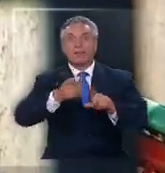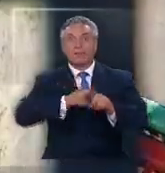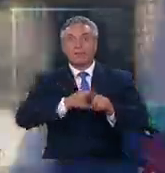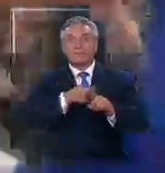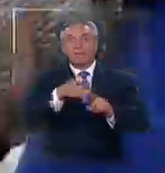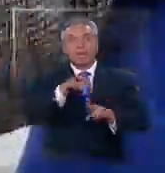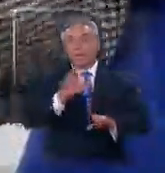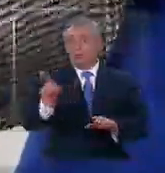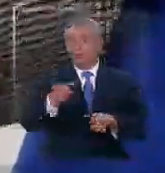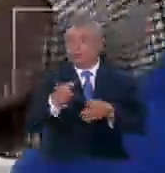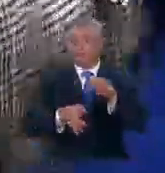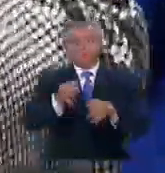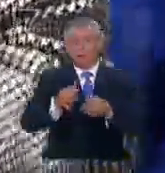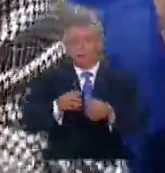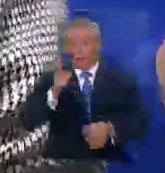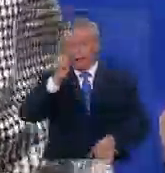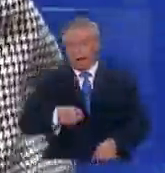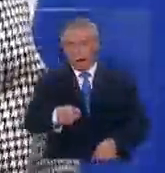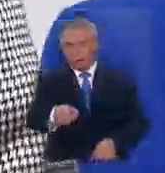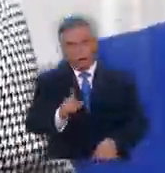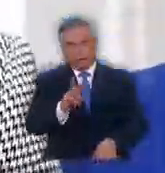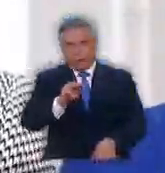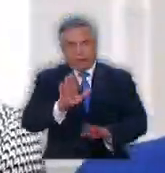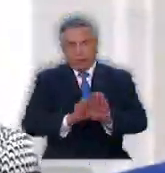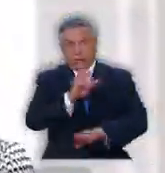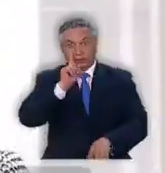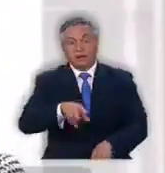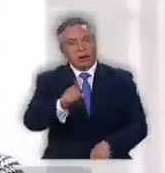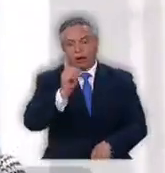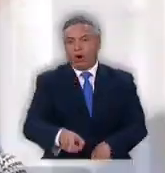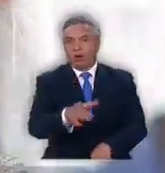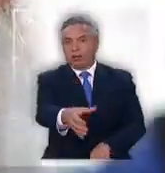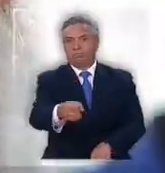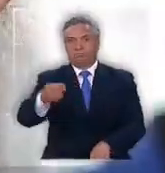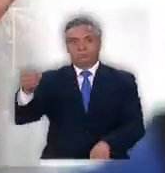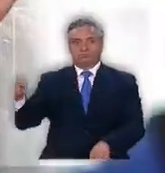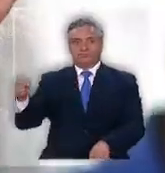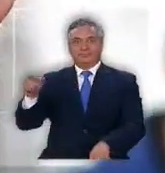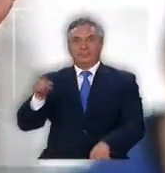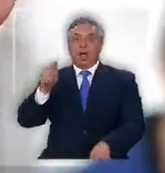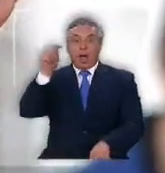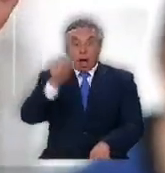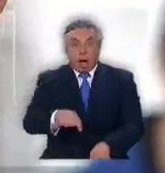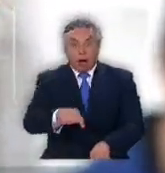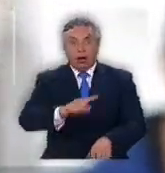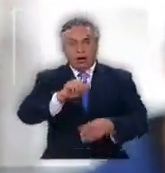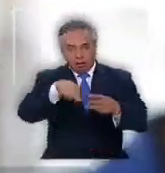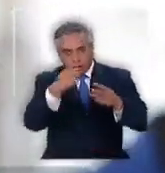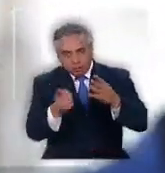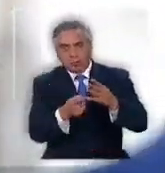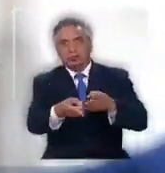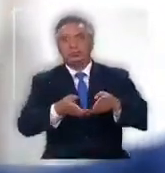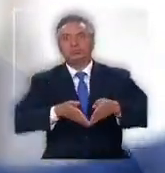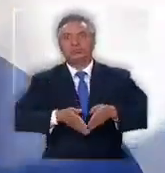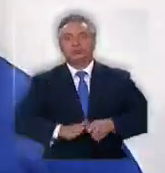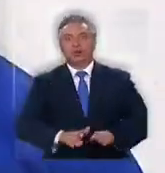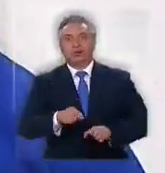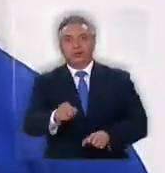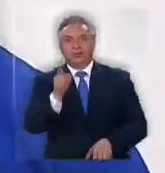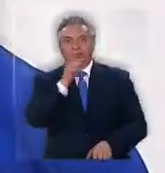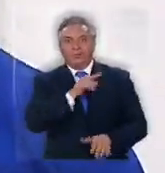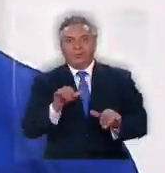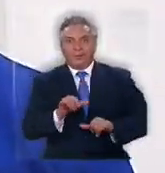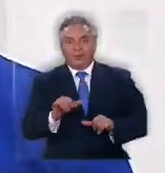dispuesta por la justicia lo que urge ahora es la atención médica de la recién nacida existe un protocolo las